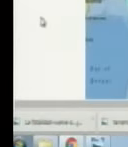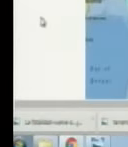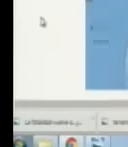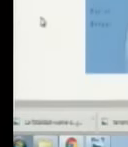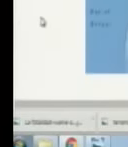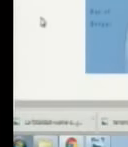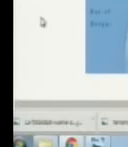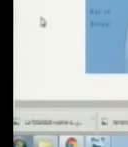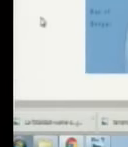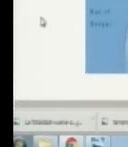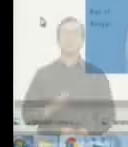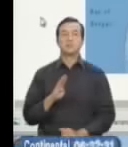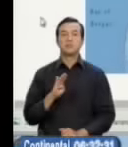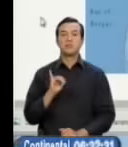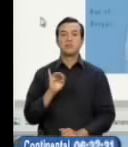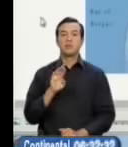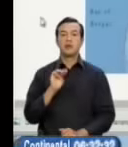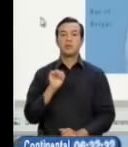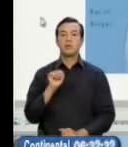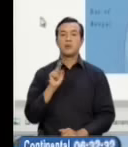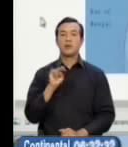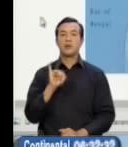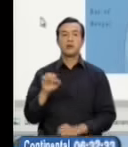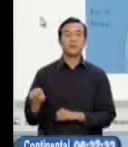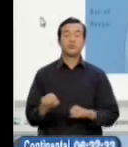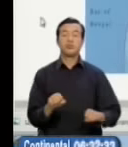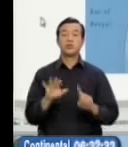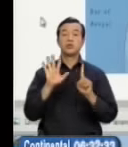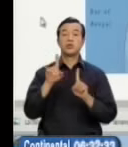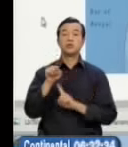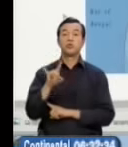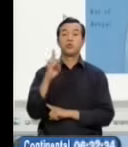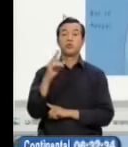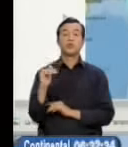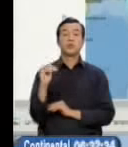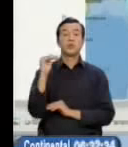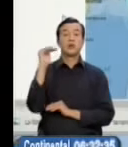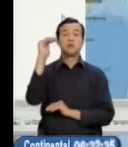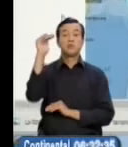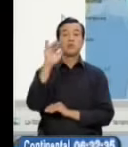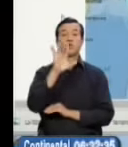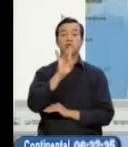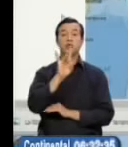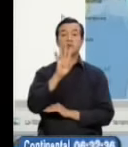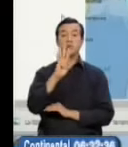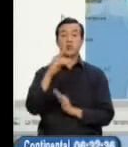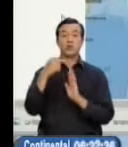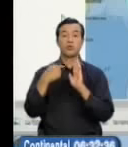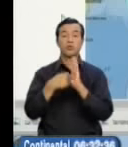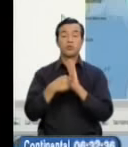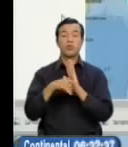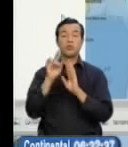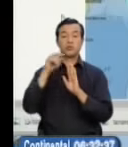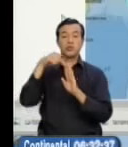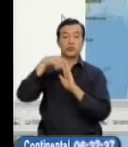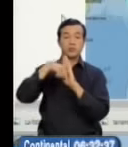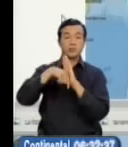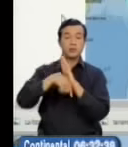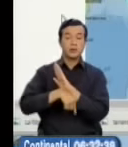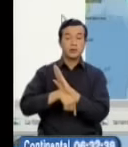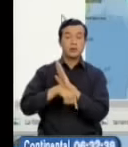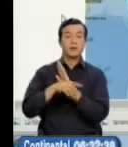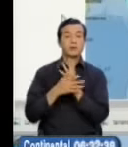en Birmania. Ahí tienen un sismo de magnitud 6.8 en la escala de Richter, 84.1 kilómetros de profundidad. Es